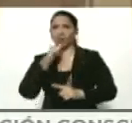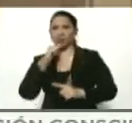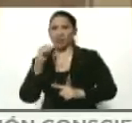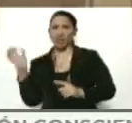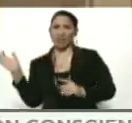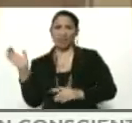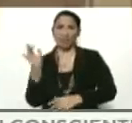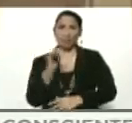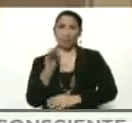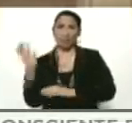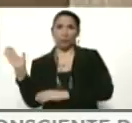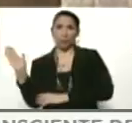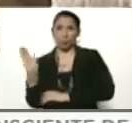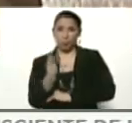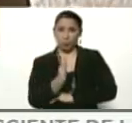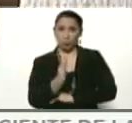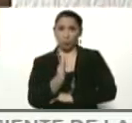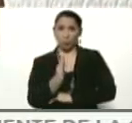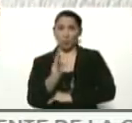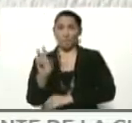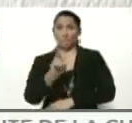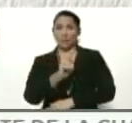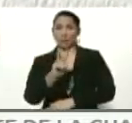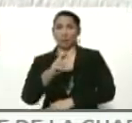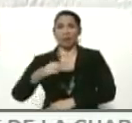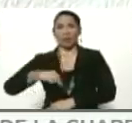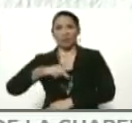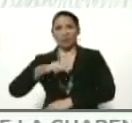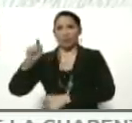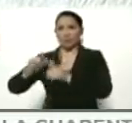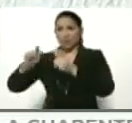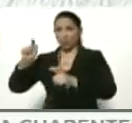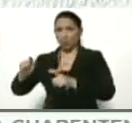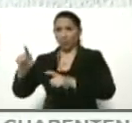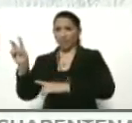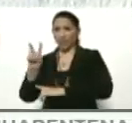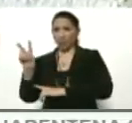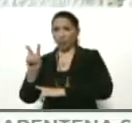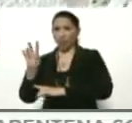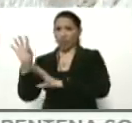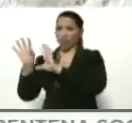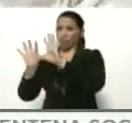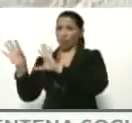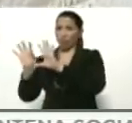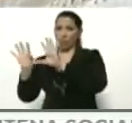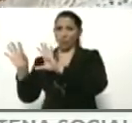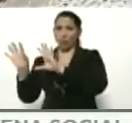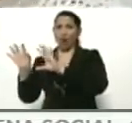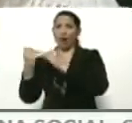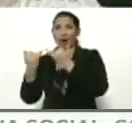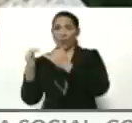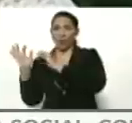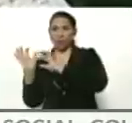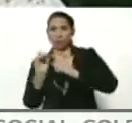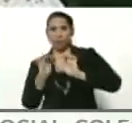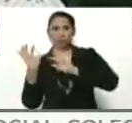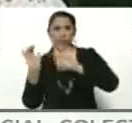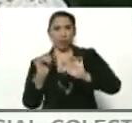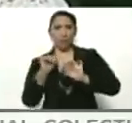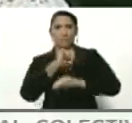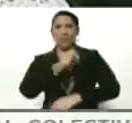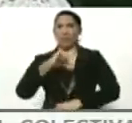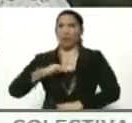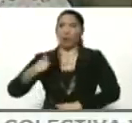a Venezuela, los migrantes, nuestros connacionales, que privados de cualquier tipo de atención